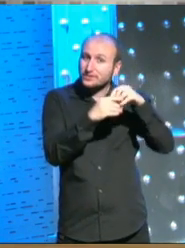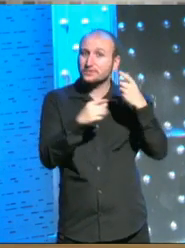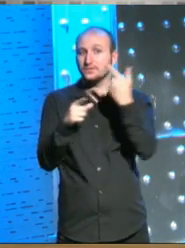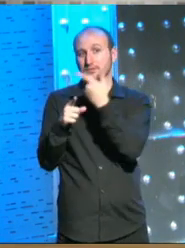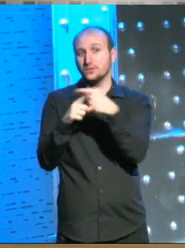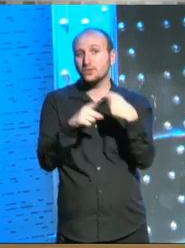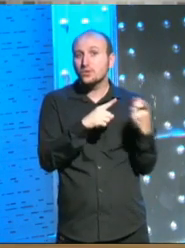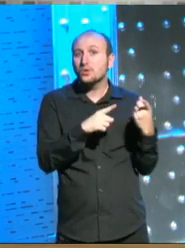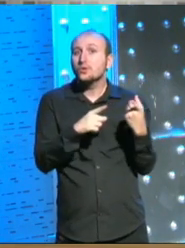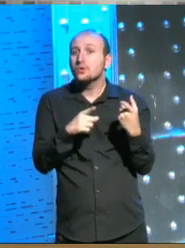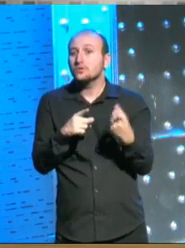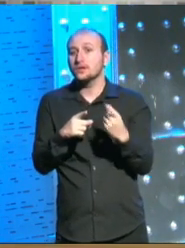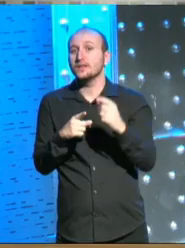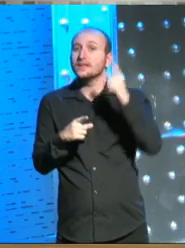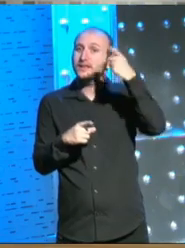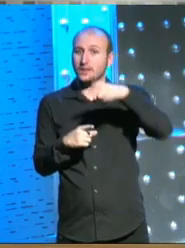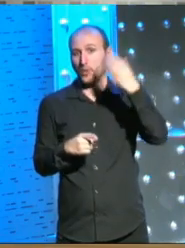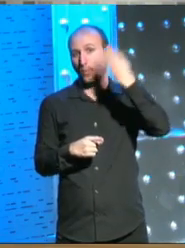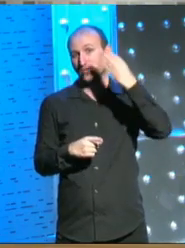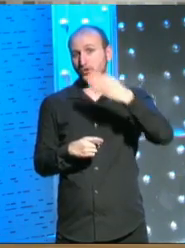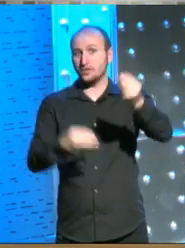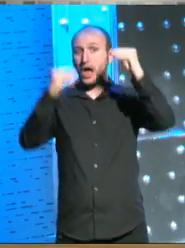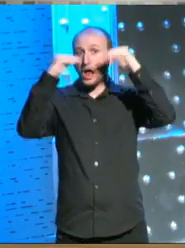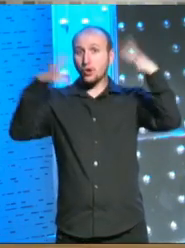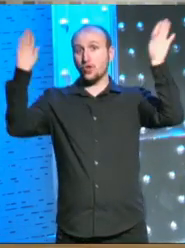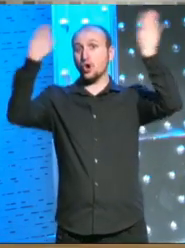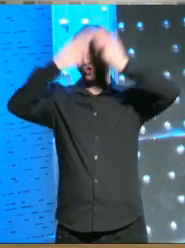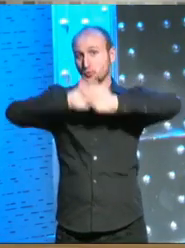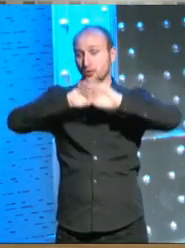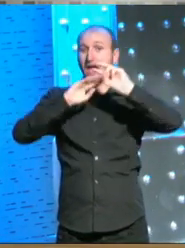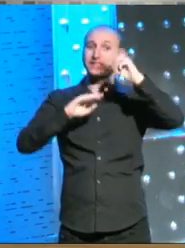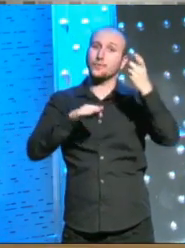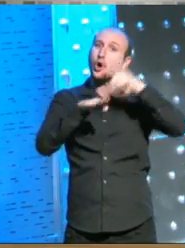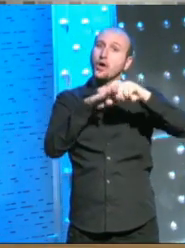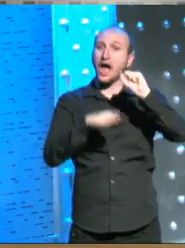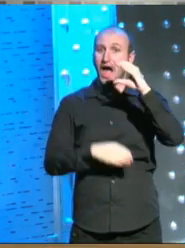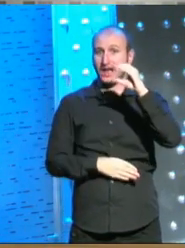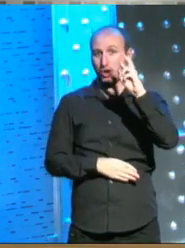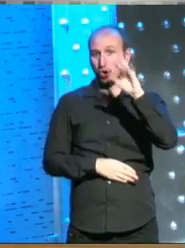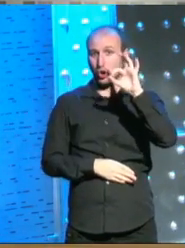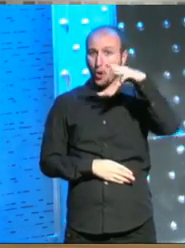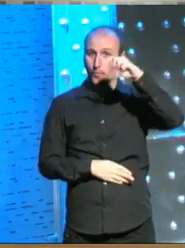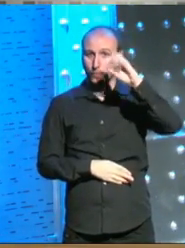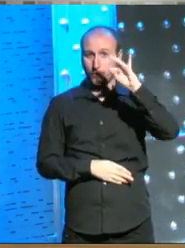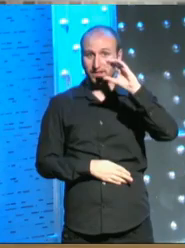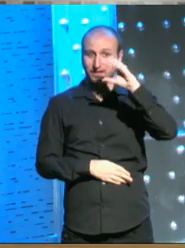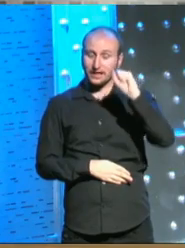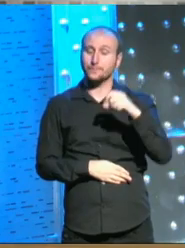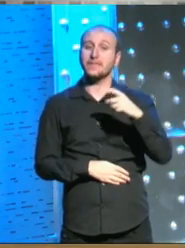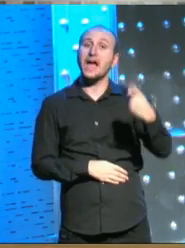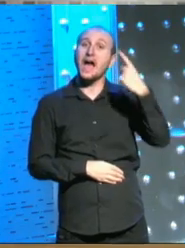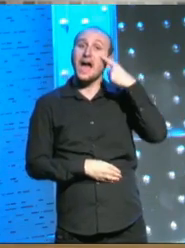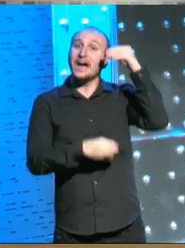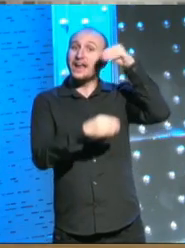cromática, y bastoncillos para la luz nocturna y acromática. Por tanto, en la retina se digitaliza la luz